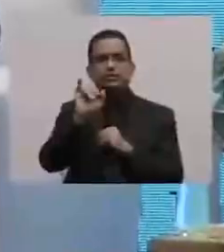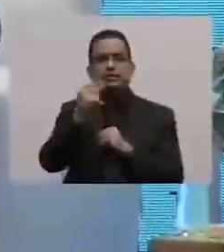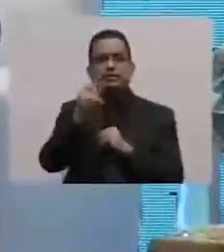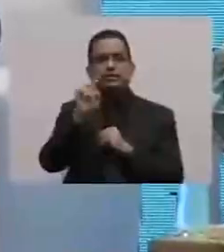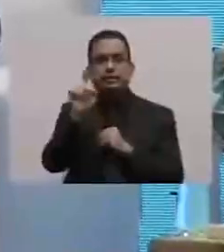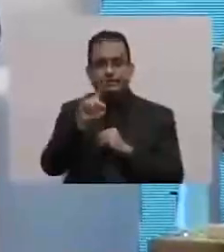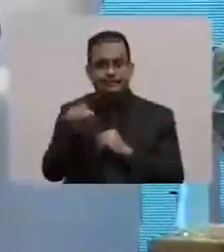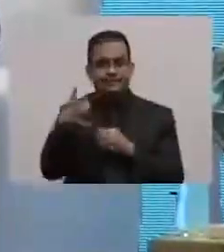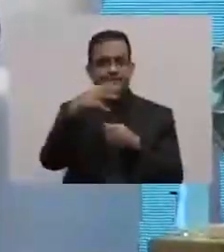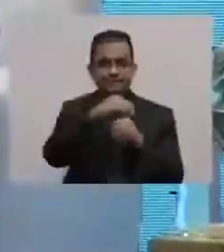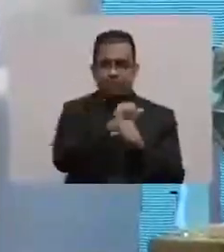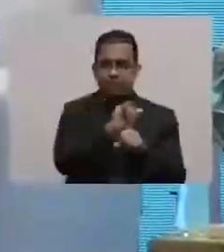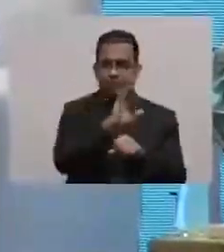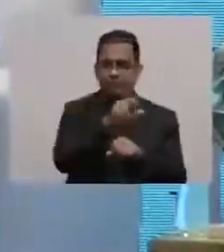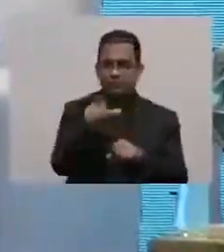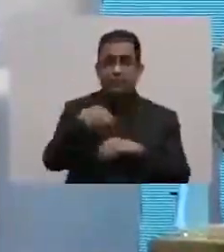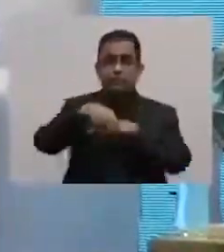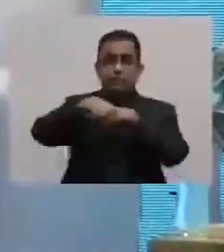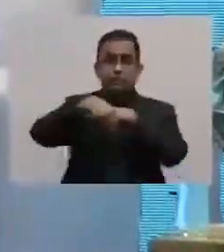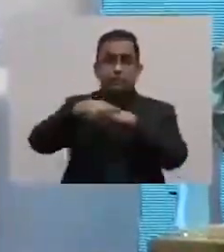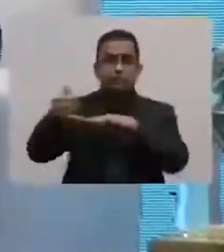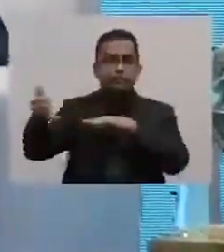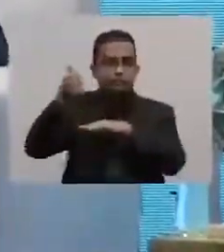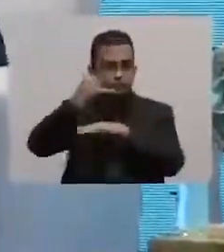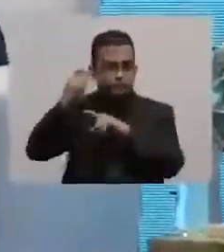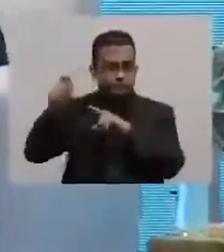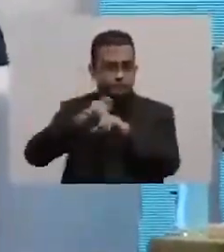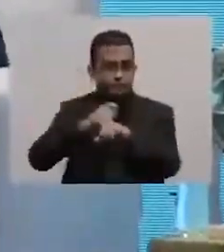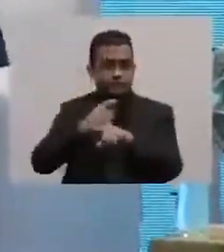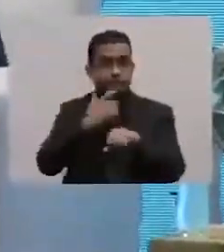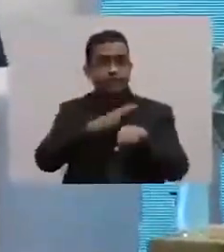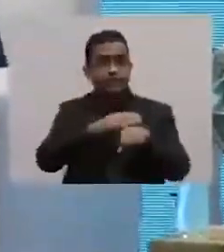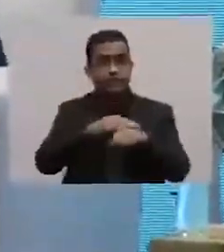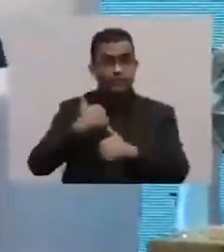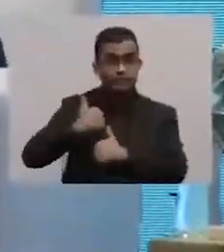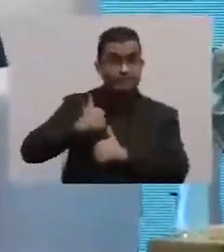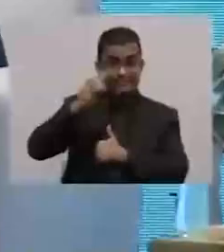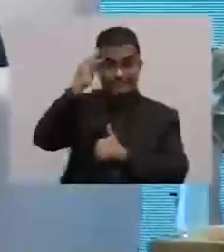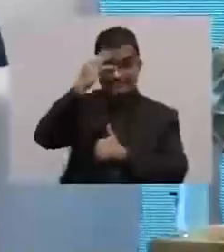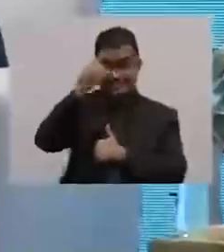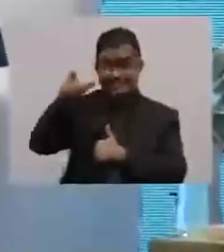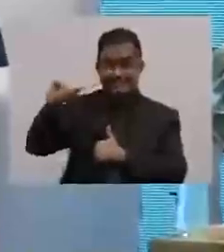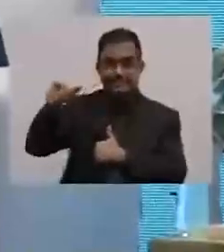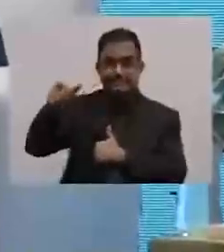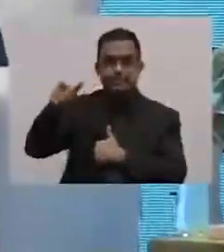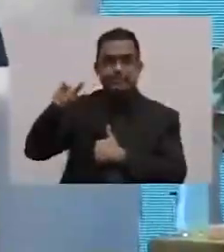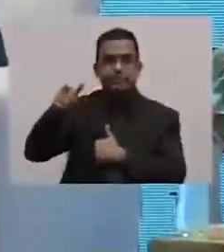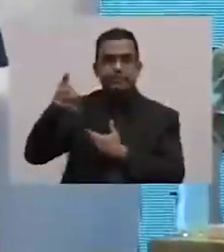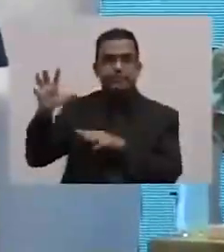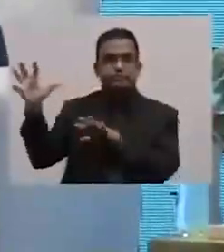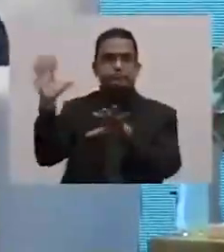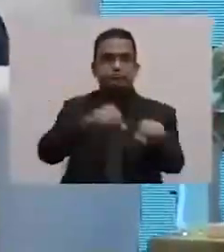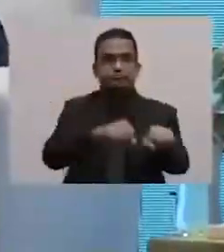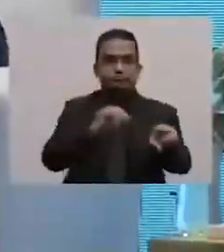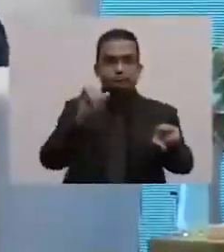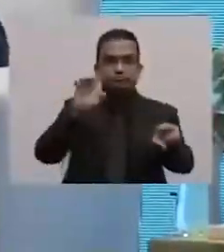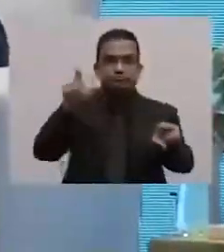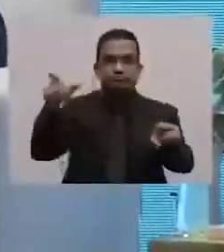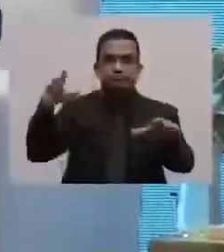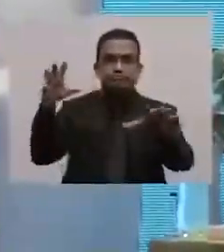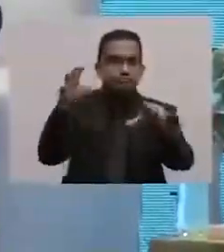nos llamó a las 12 de la noche para decirnos que los militares acababan de ocupar la Junta Central